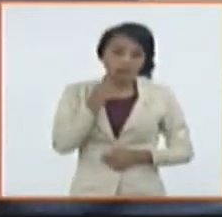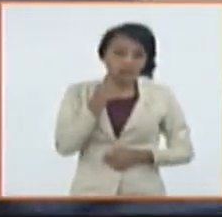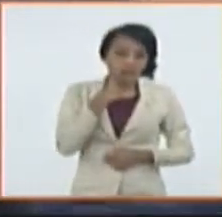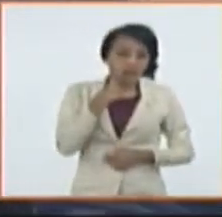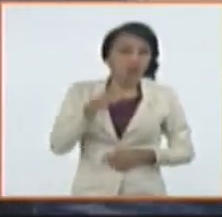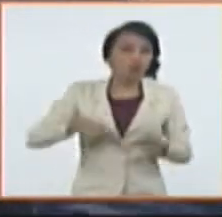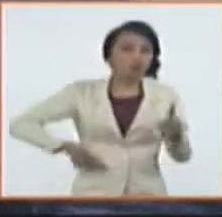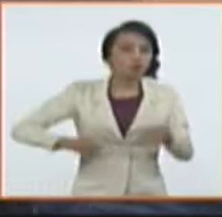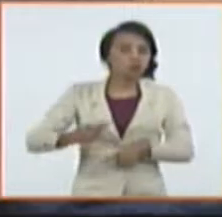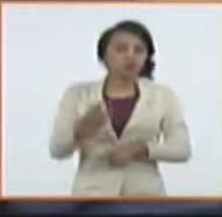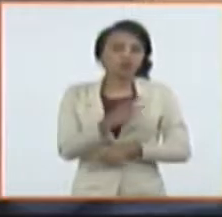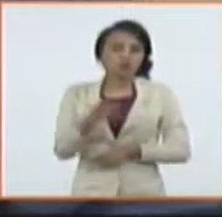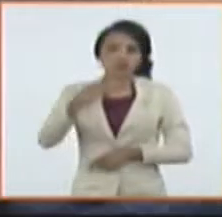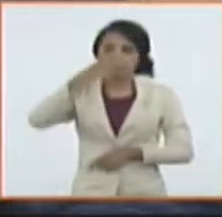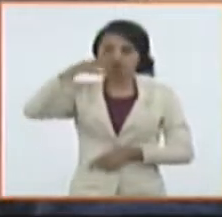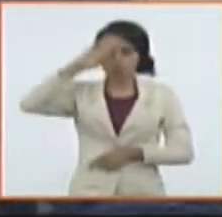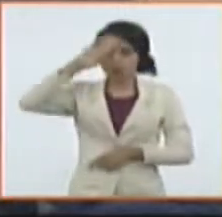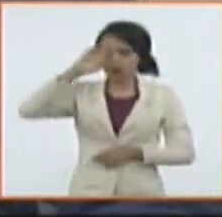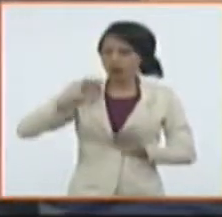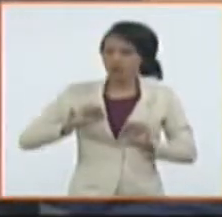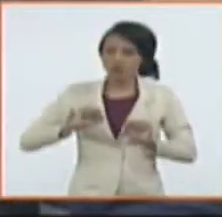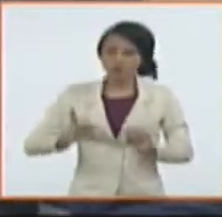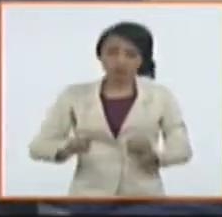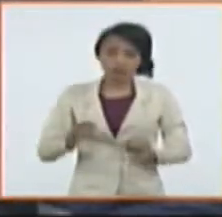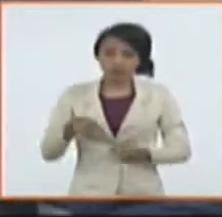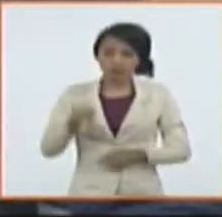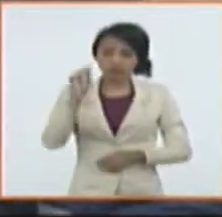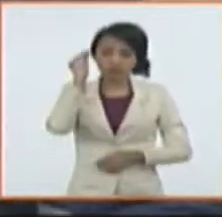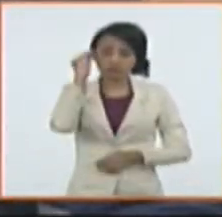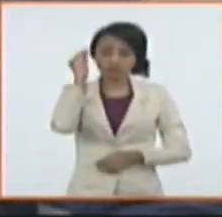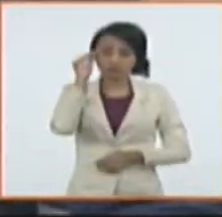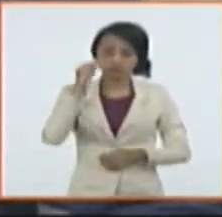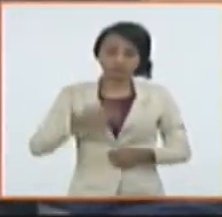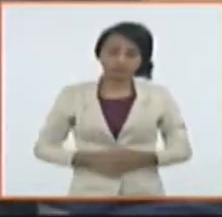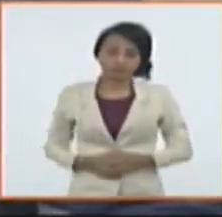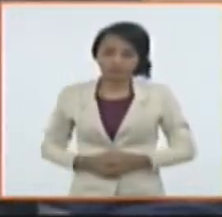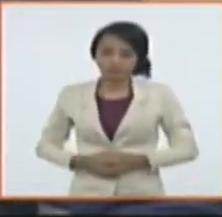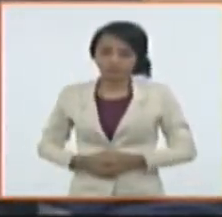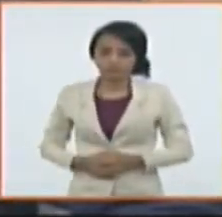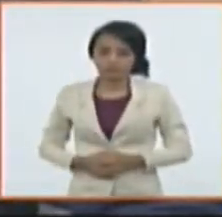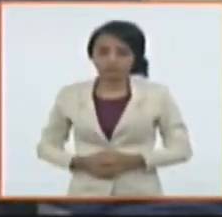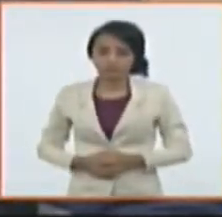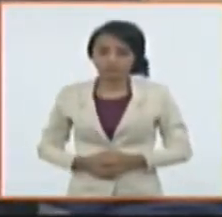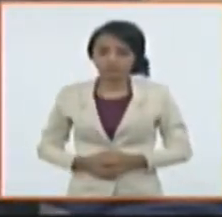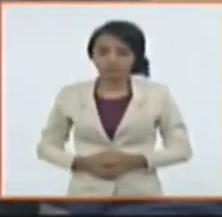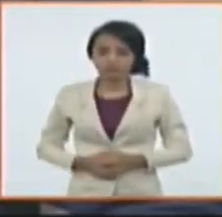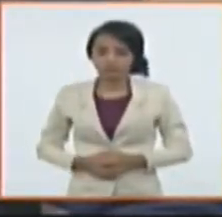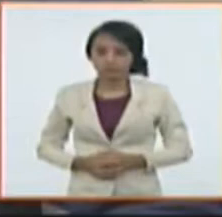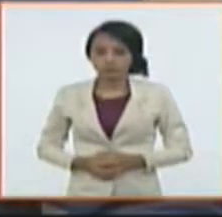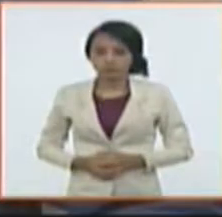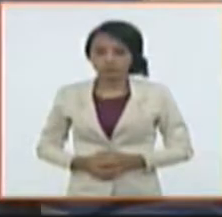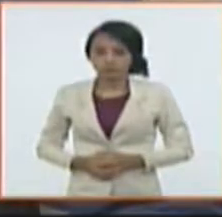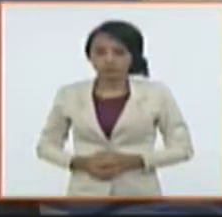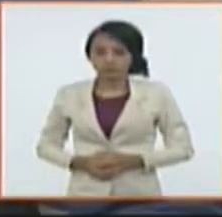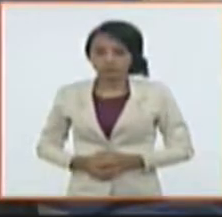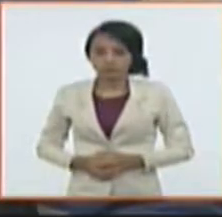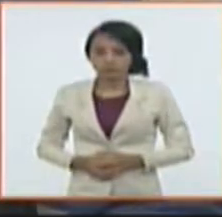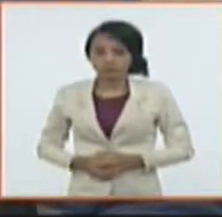una ferocidad, con toda intencionalidad, con un despliegue de